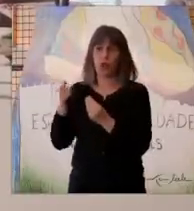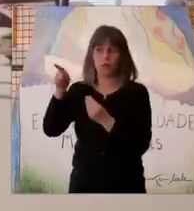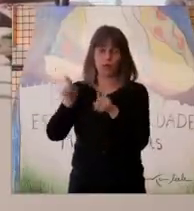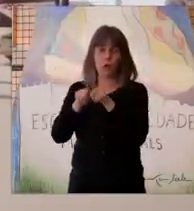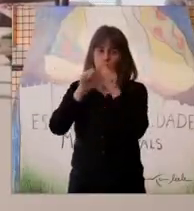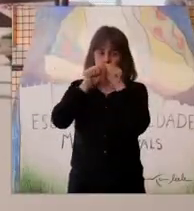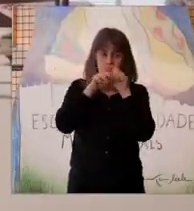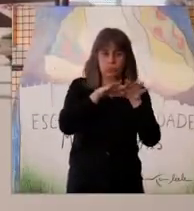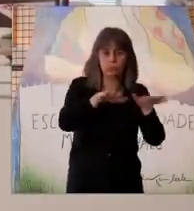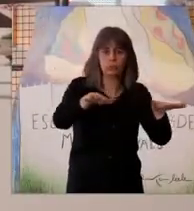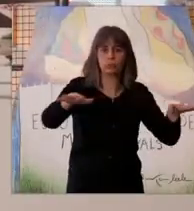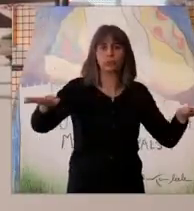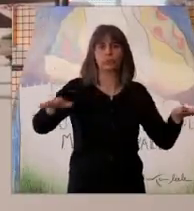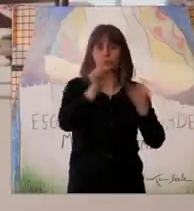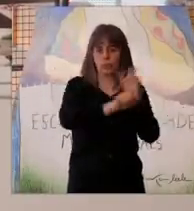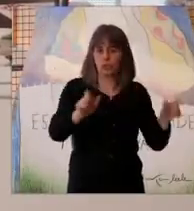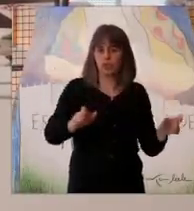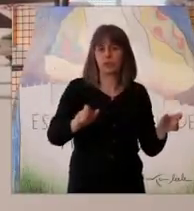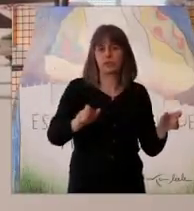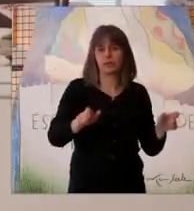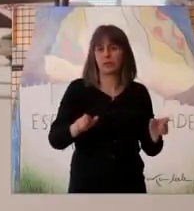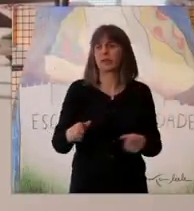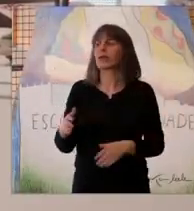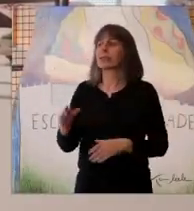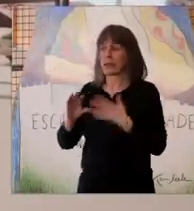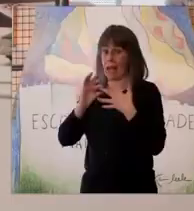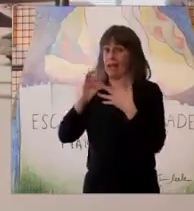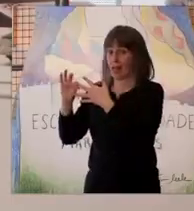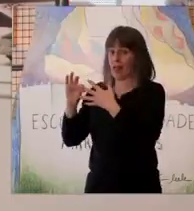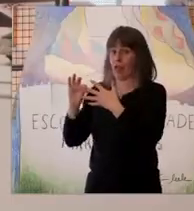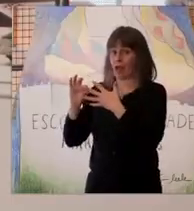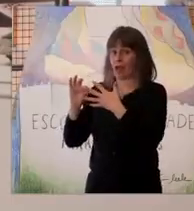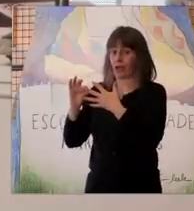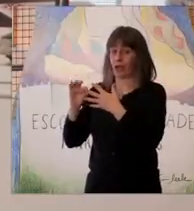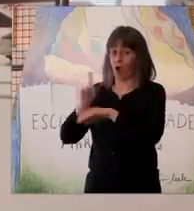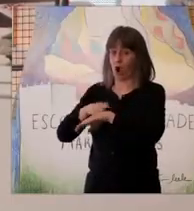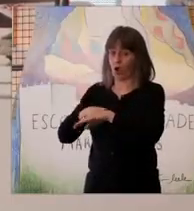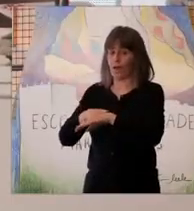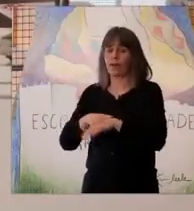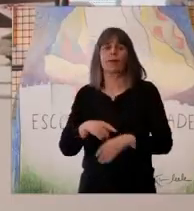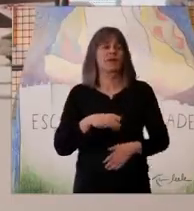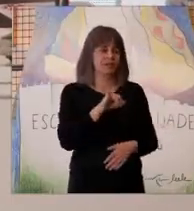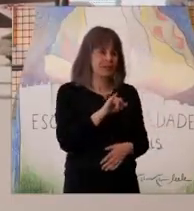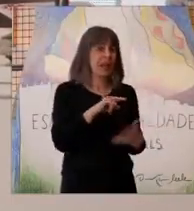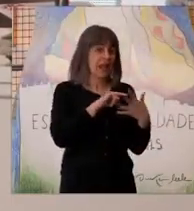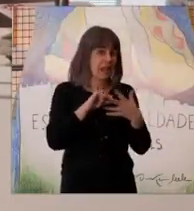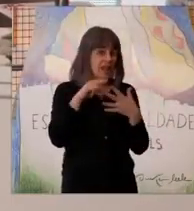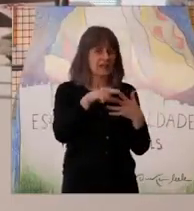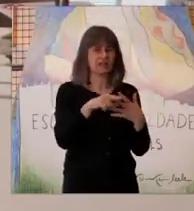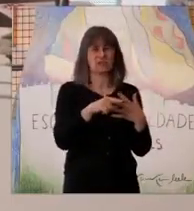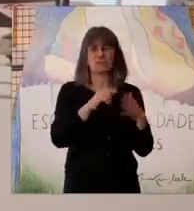es una población bastante determinada de esa franja es líder pues líder de esa franja es un programa homófobo machista